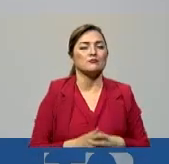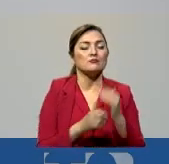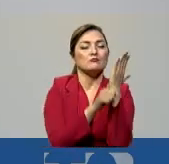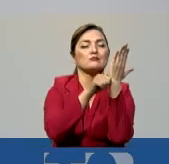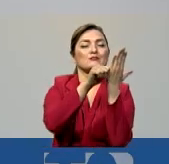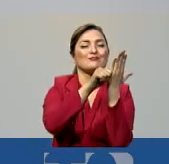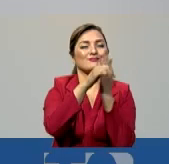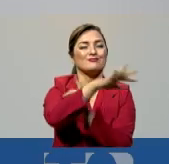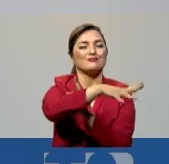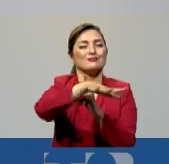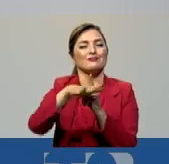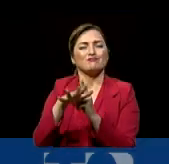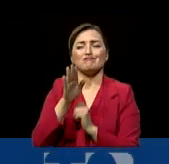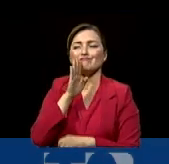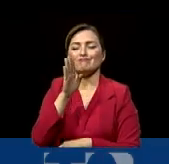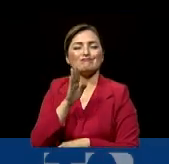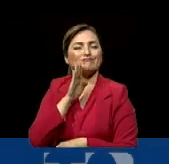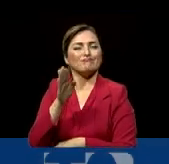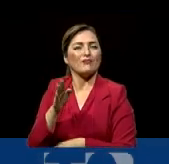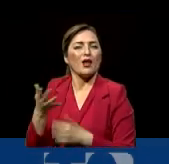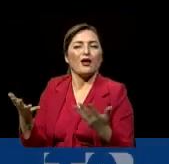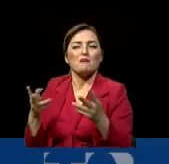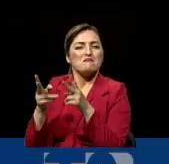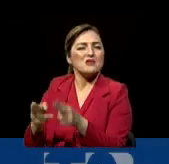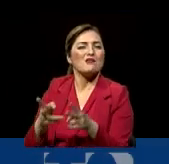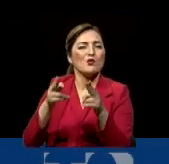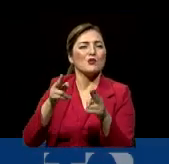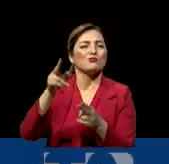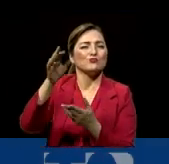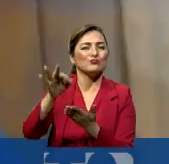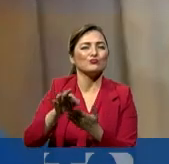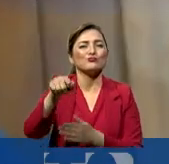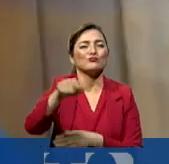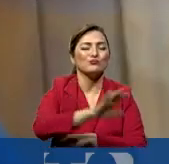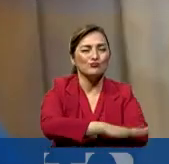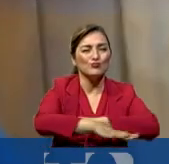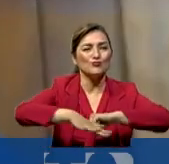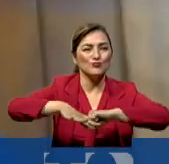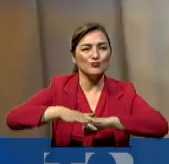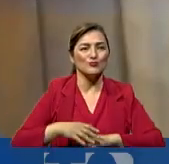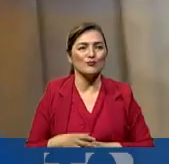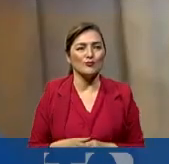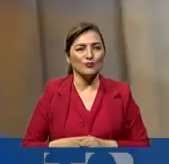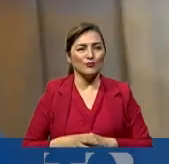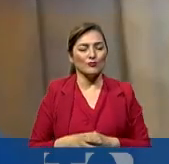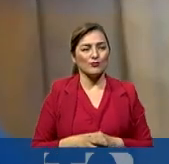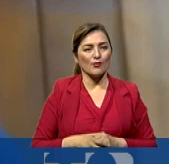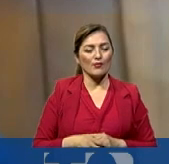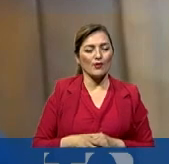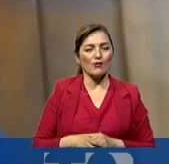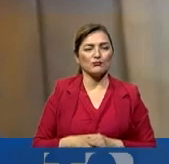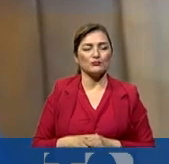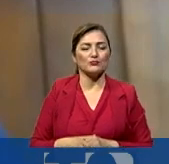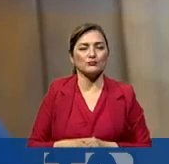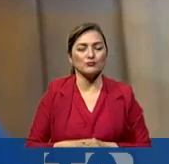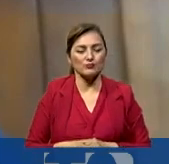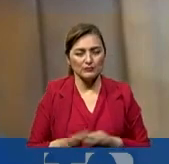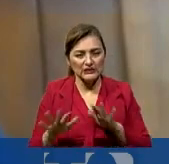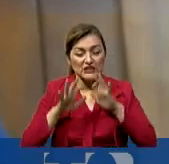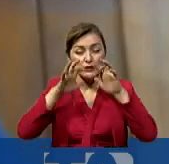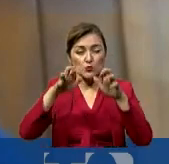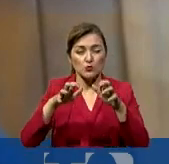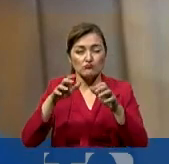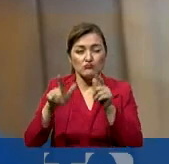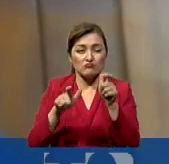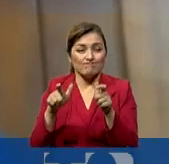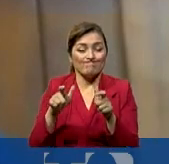Ambiente, estos casos se repiten con frecuencia en esta zona del país. Si hay conflicto con pumas, con jaguares,